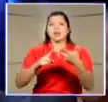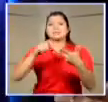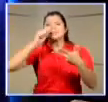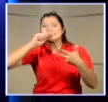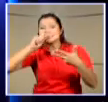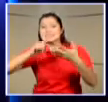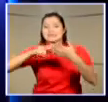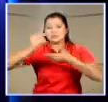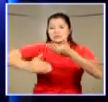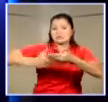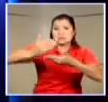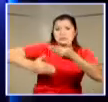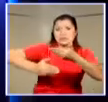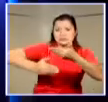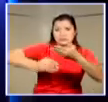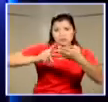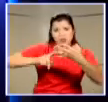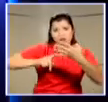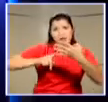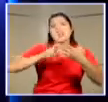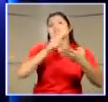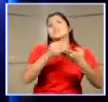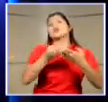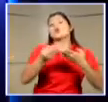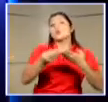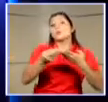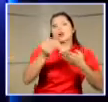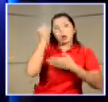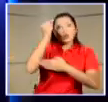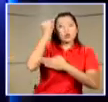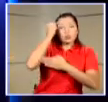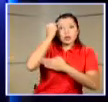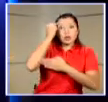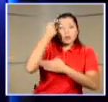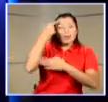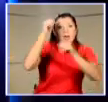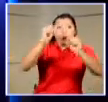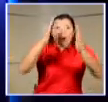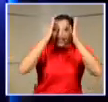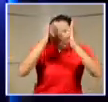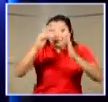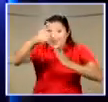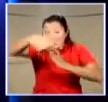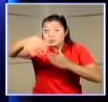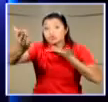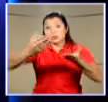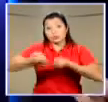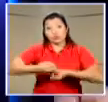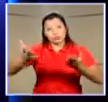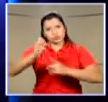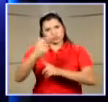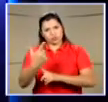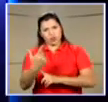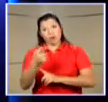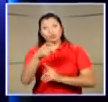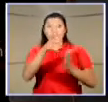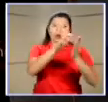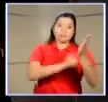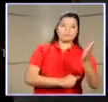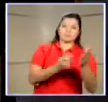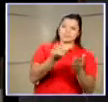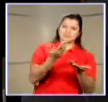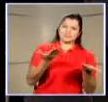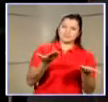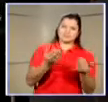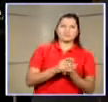el papel higiénico que el Estado compra, precisamente para atender esos servicios públicos sociales. Usted le quita 5.000...